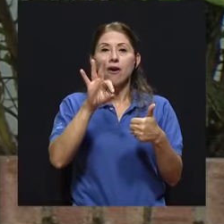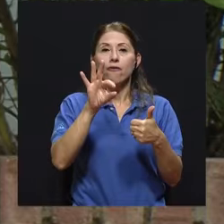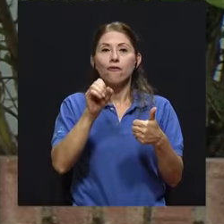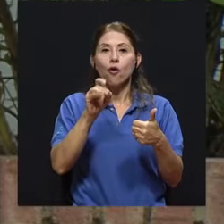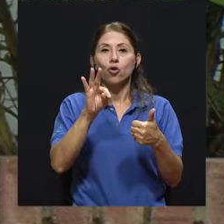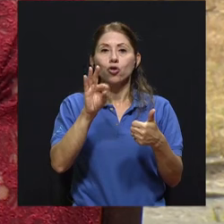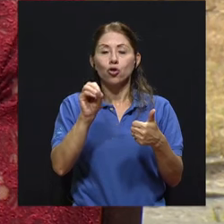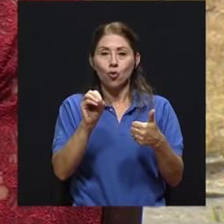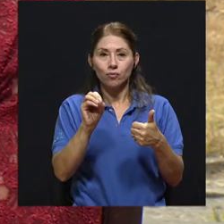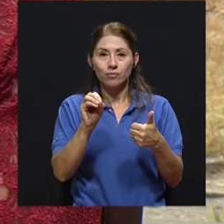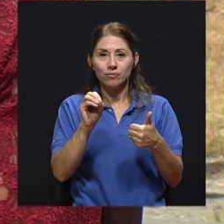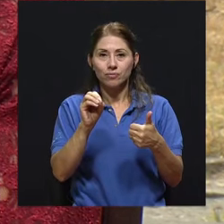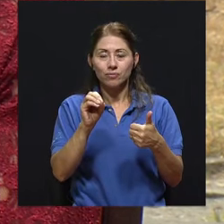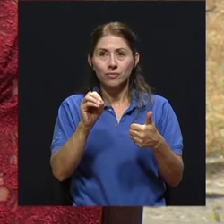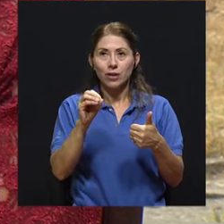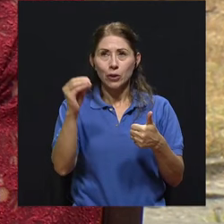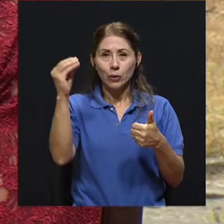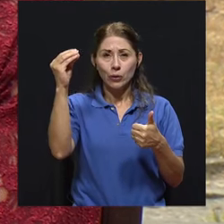ultravioleta, sol.